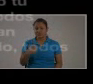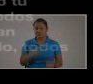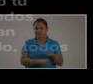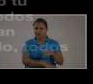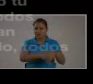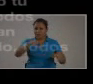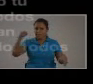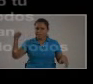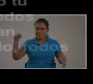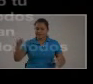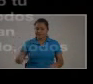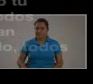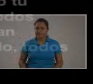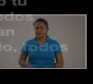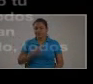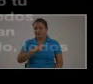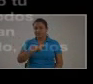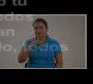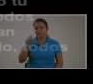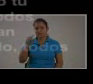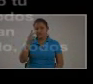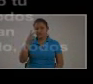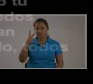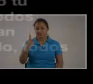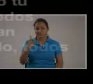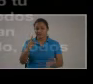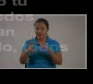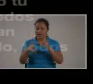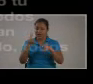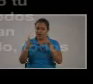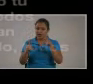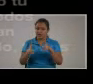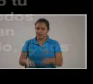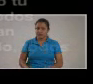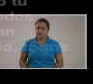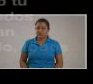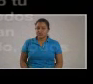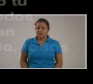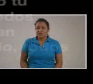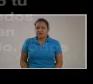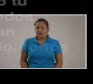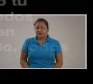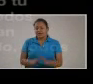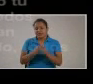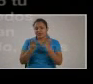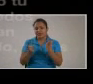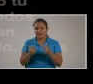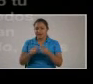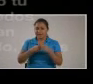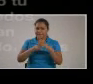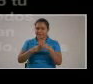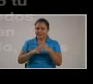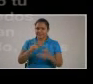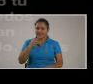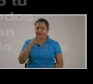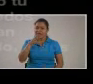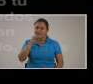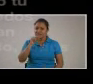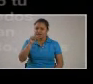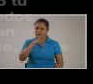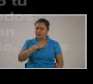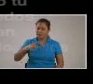Entonces yo quiero que usted note algo. Ezequiel 38 empieza a describir a un príncipe soberano llamado